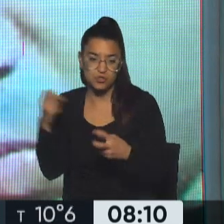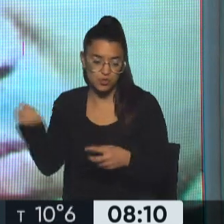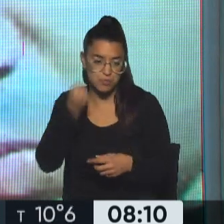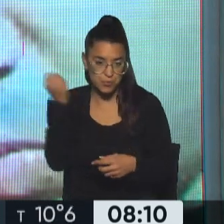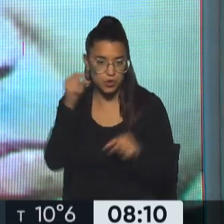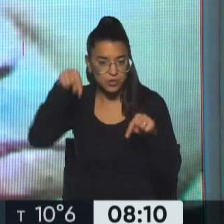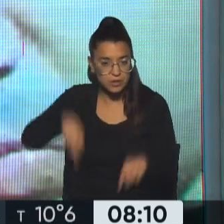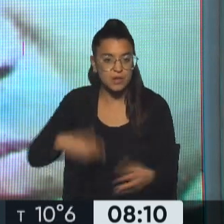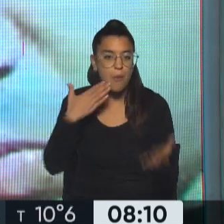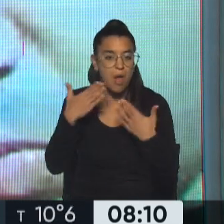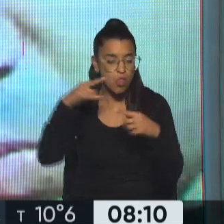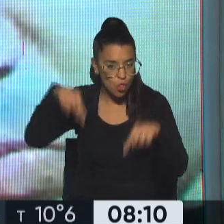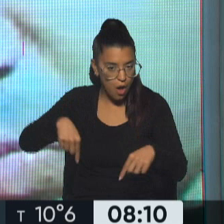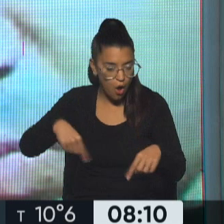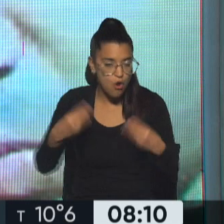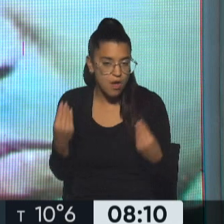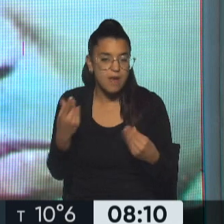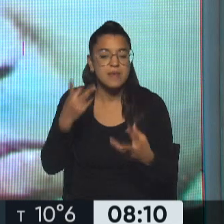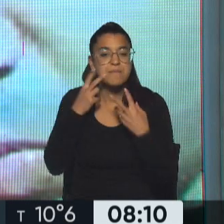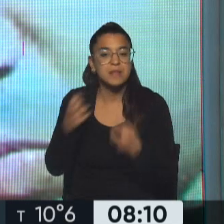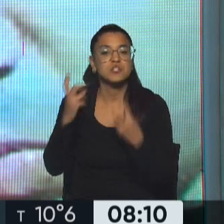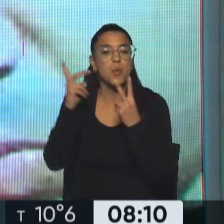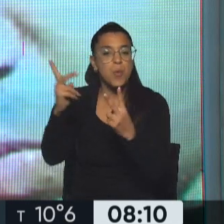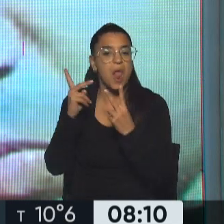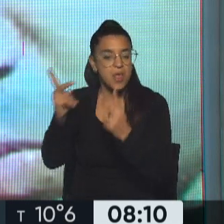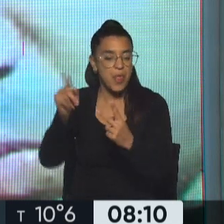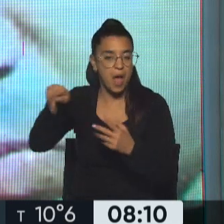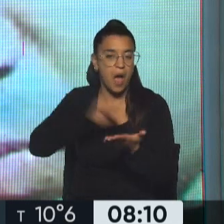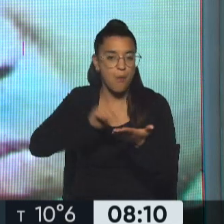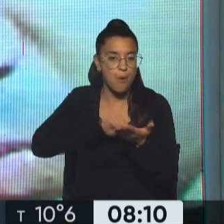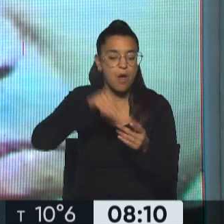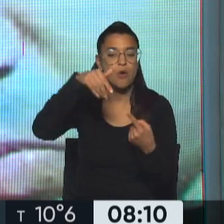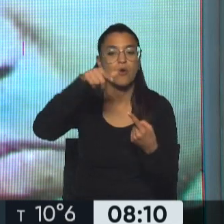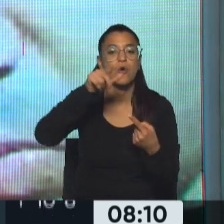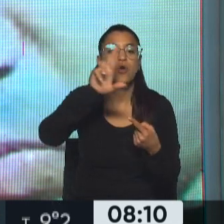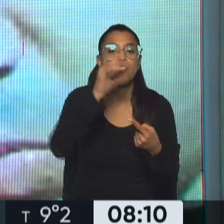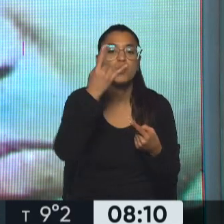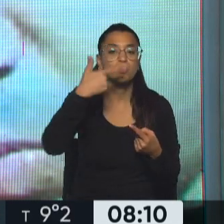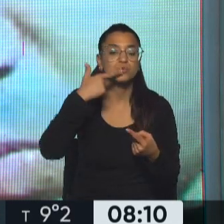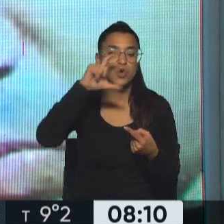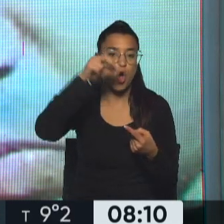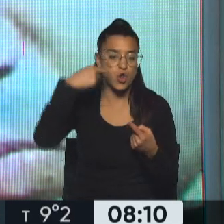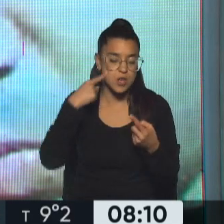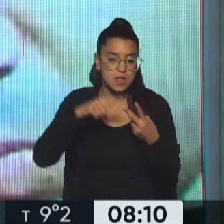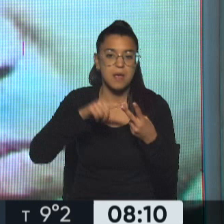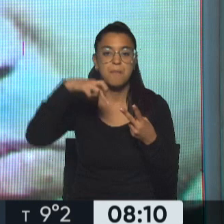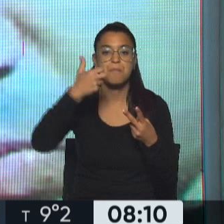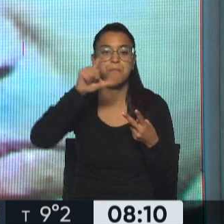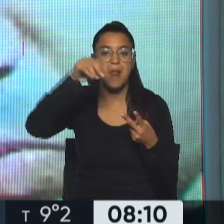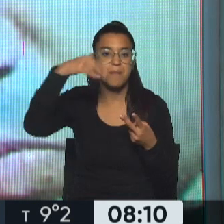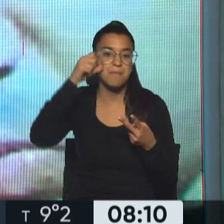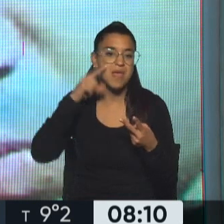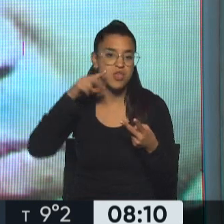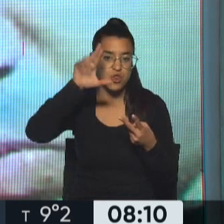en la que está hablando por estas horas que es la causa vialidad a los abogados Maximiliano rusconi y Gabriel palmeiro